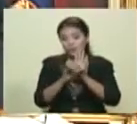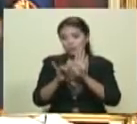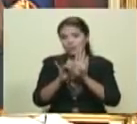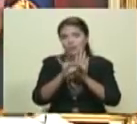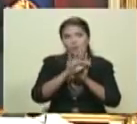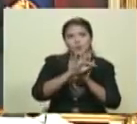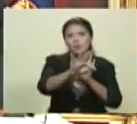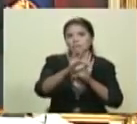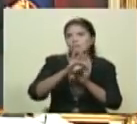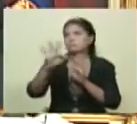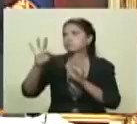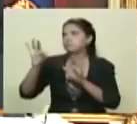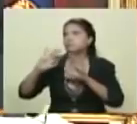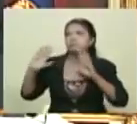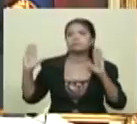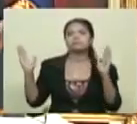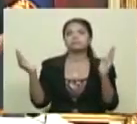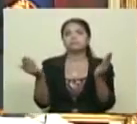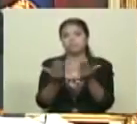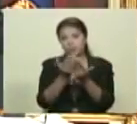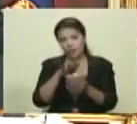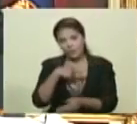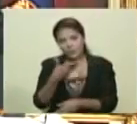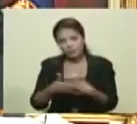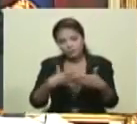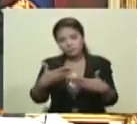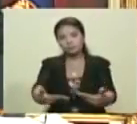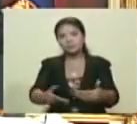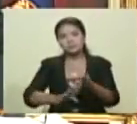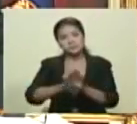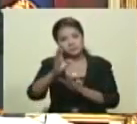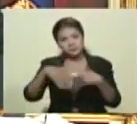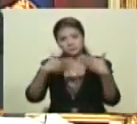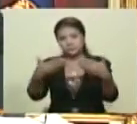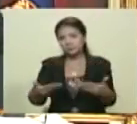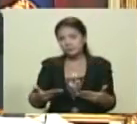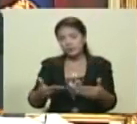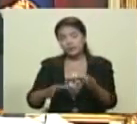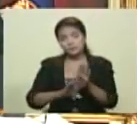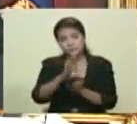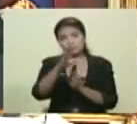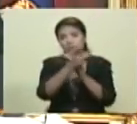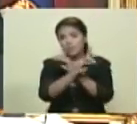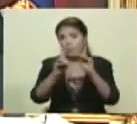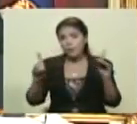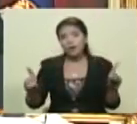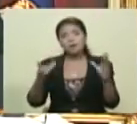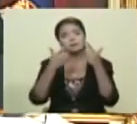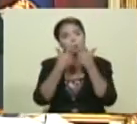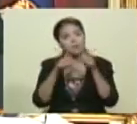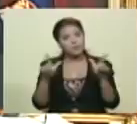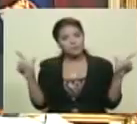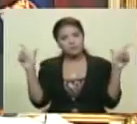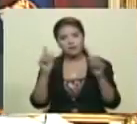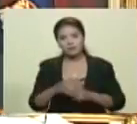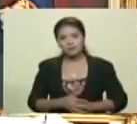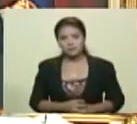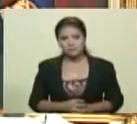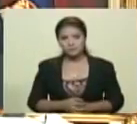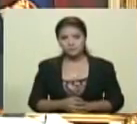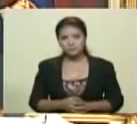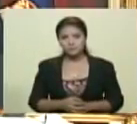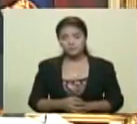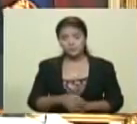fuerzas populares del mundo para que podamos avanzar hacia niveles superiores de democracia, de libertades y de